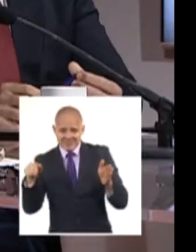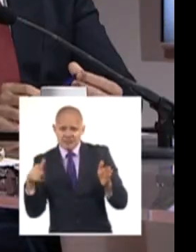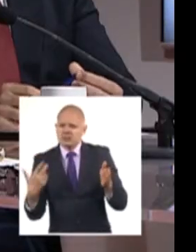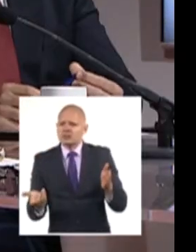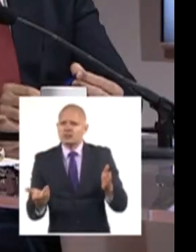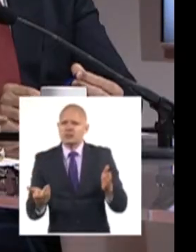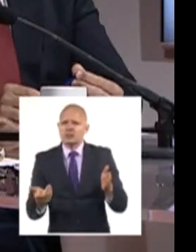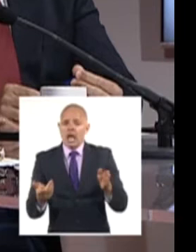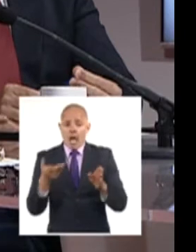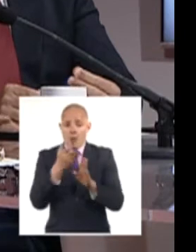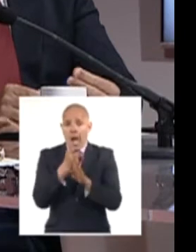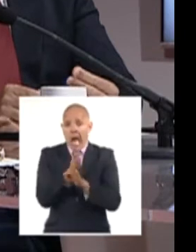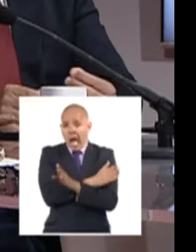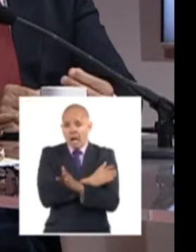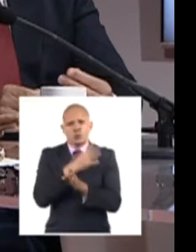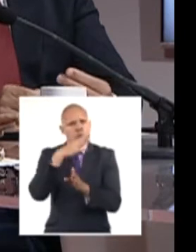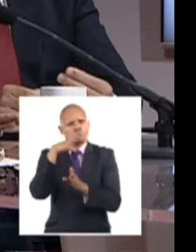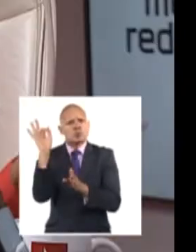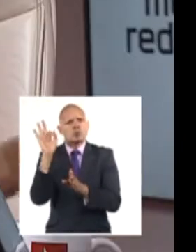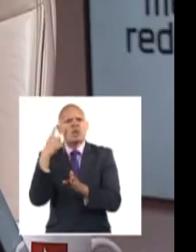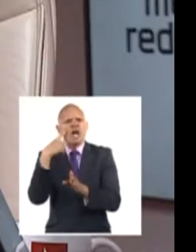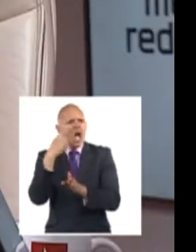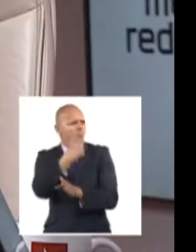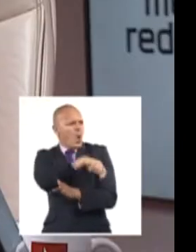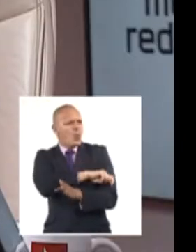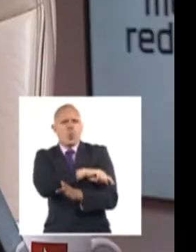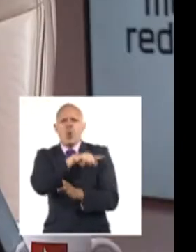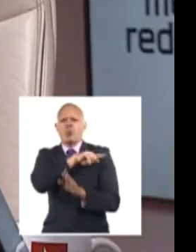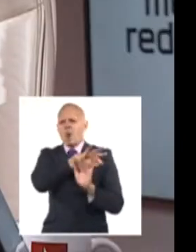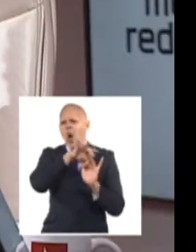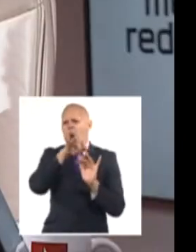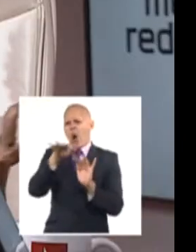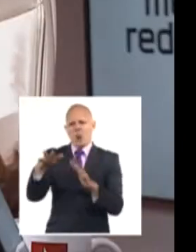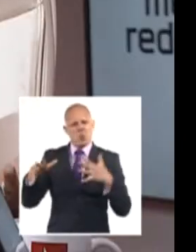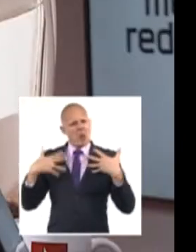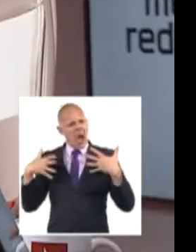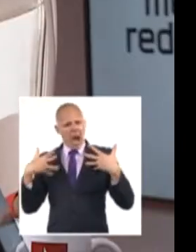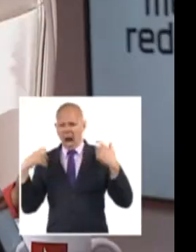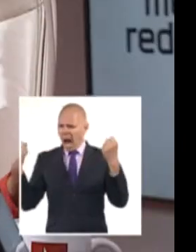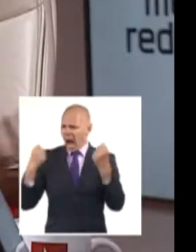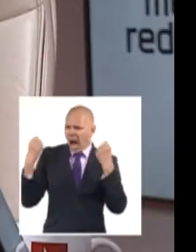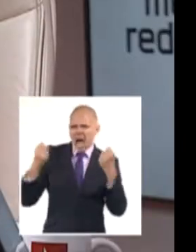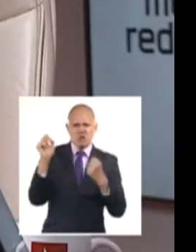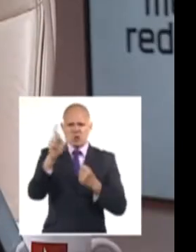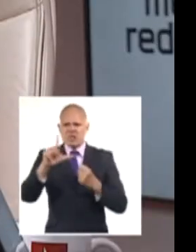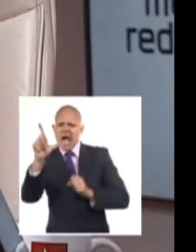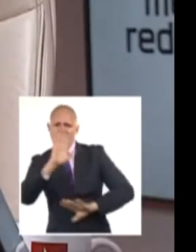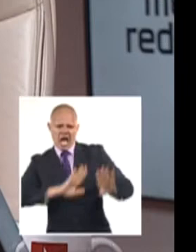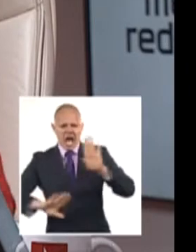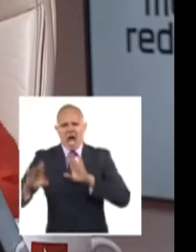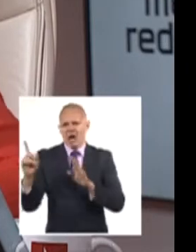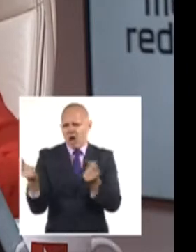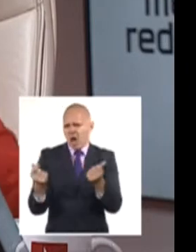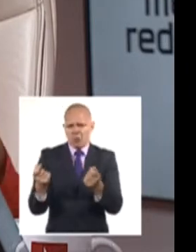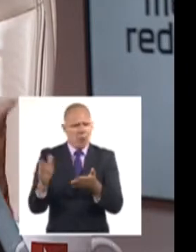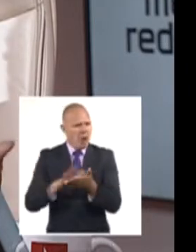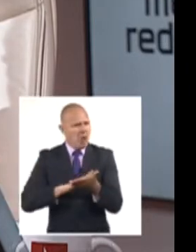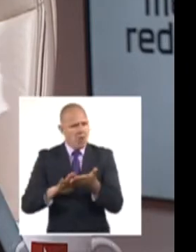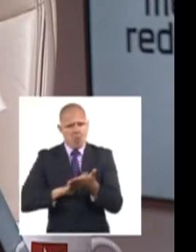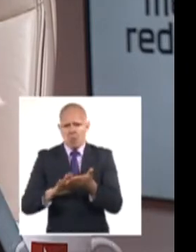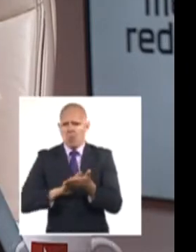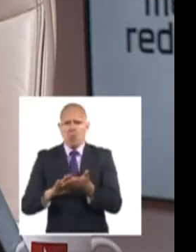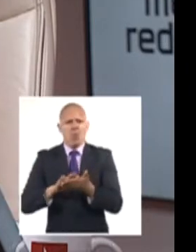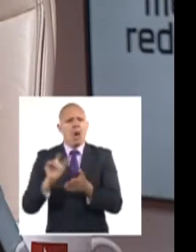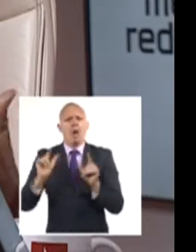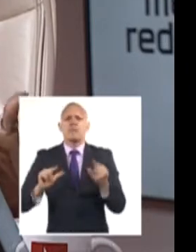años atrás nunca vemos una manifestación una protesta en colombia por asuntos sociales o económicos y ya vimos las movilizaciones